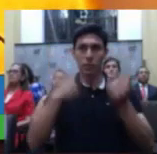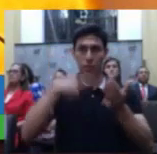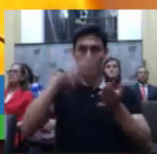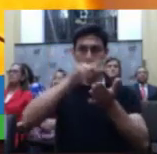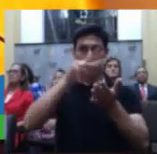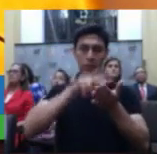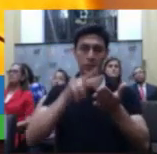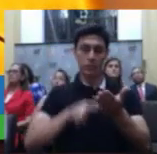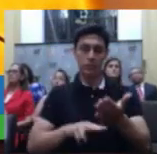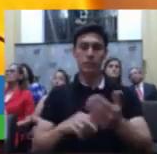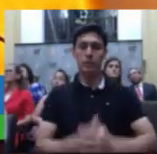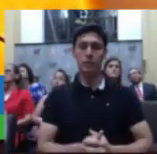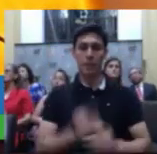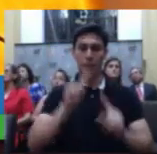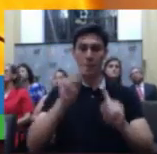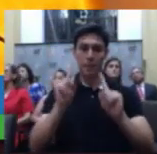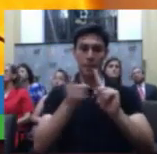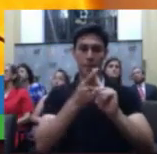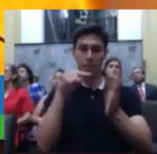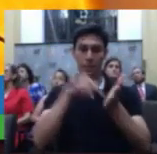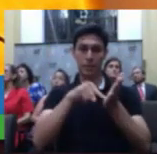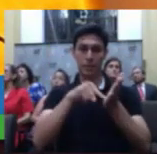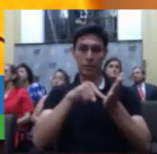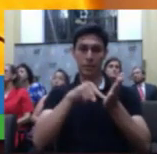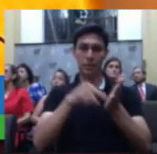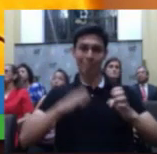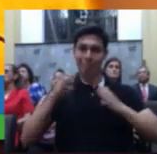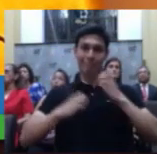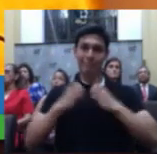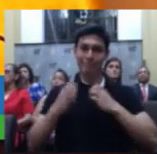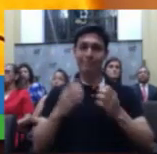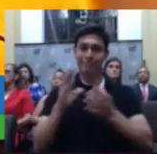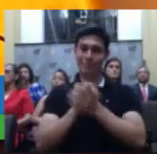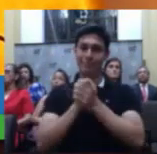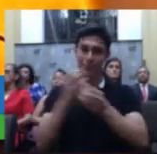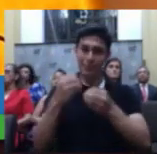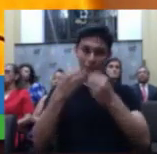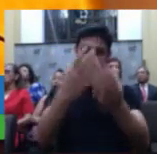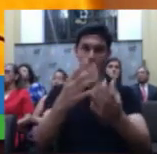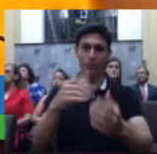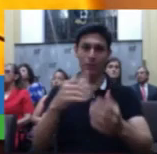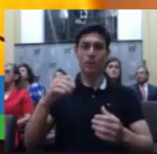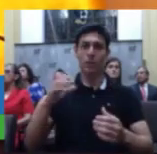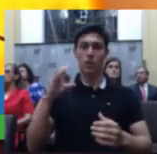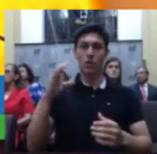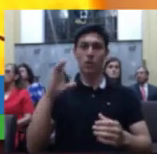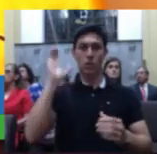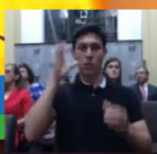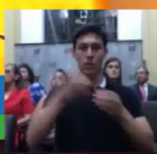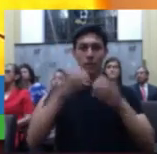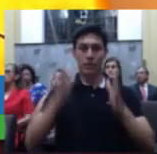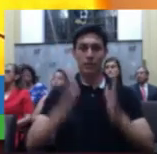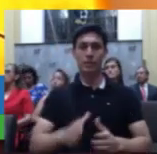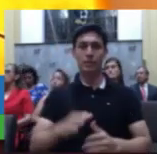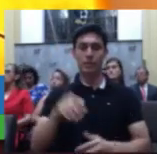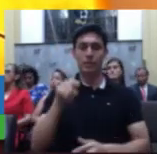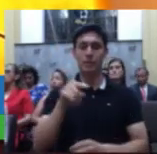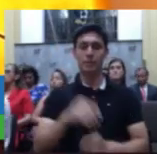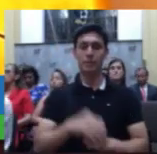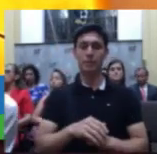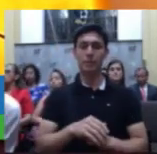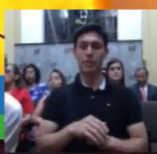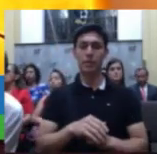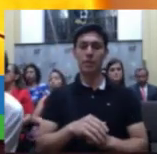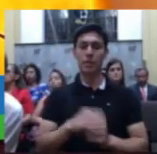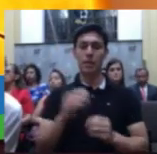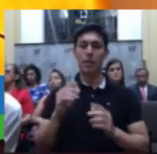lectura. El primero de ellos es la moción de salud de la congresista Lourdes Alcorta Suero. La congresista de la República que